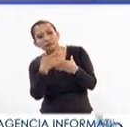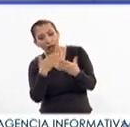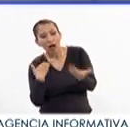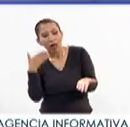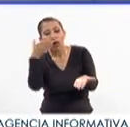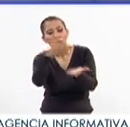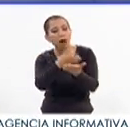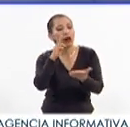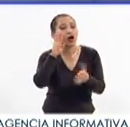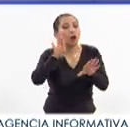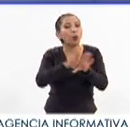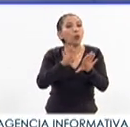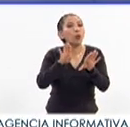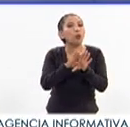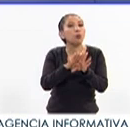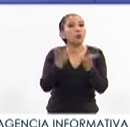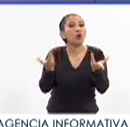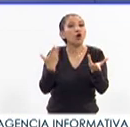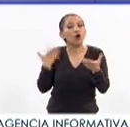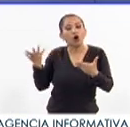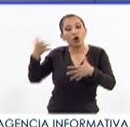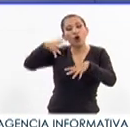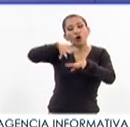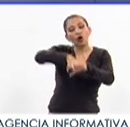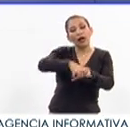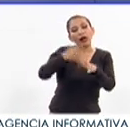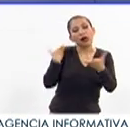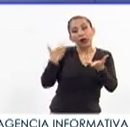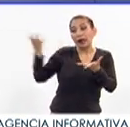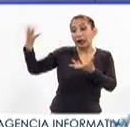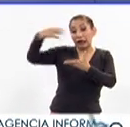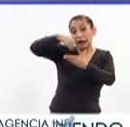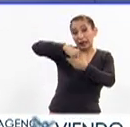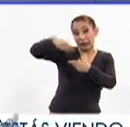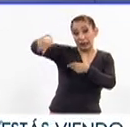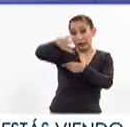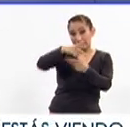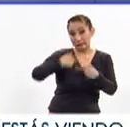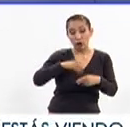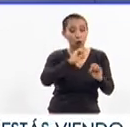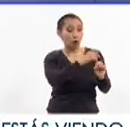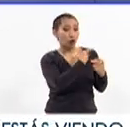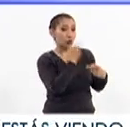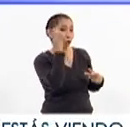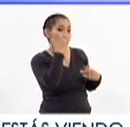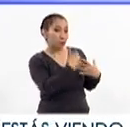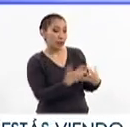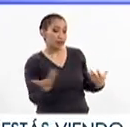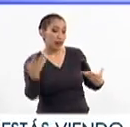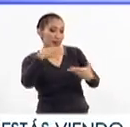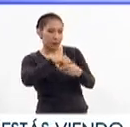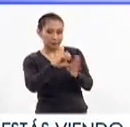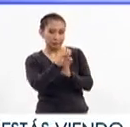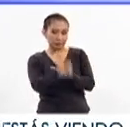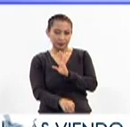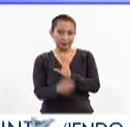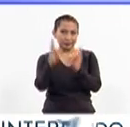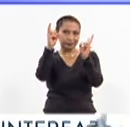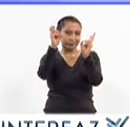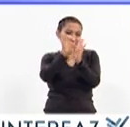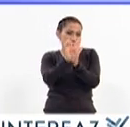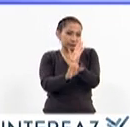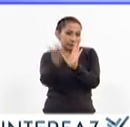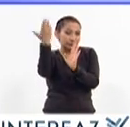convocatorias nosotros vemos cómo podemos integrarnos e integrar o a la sociedad o al industrial. Por ejemplo, un